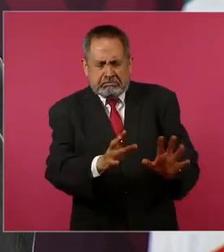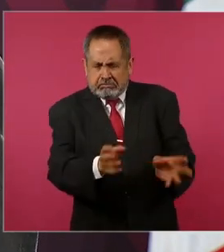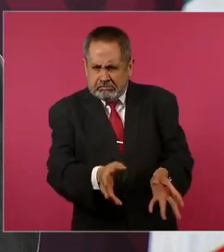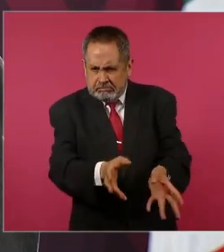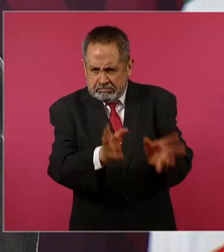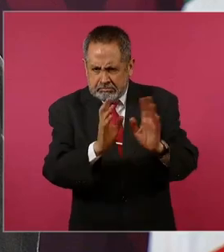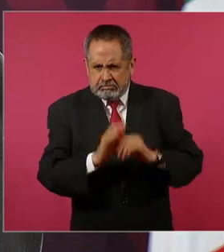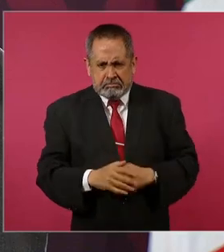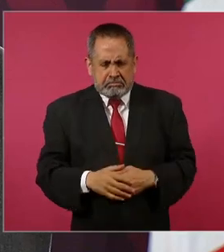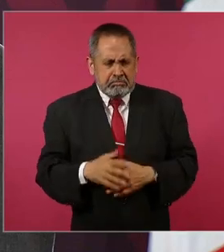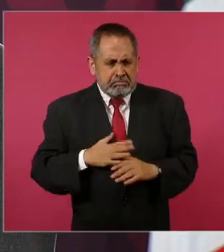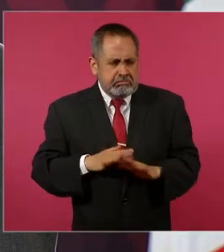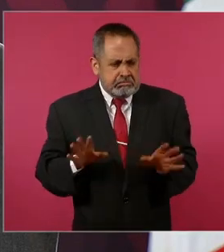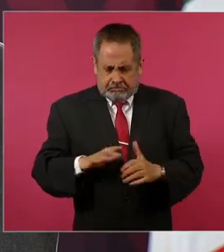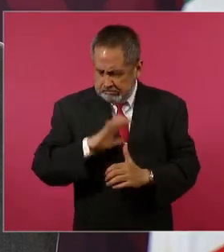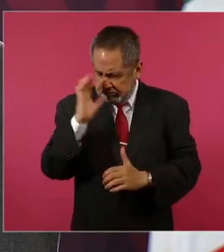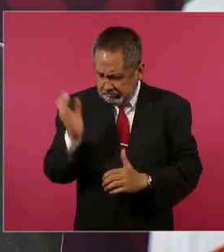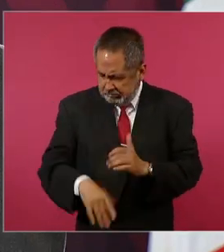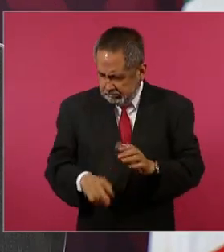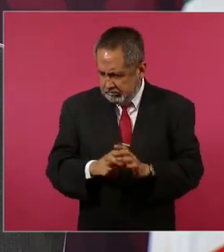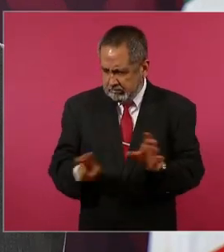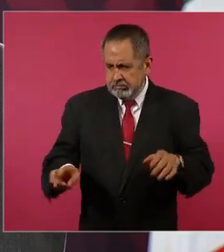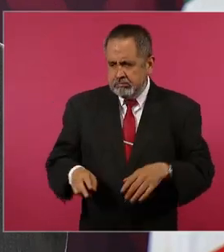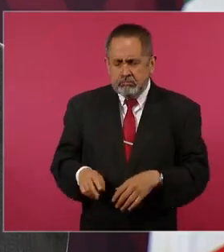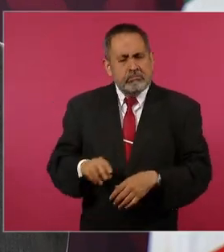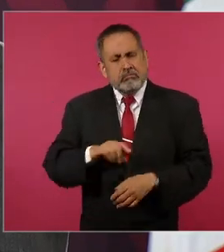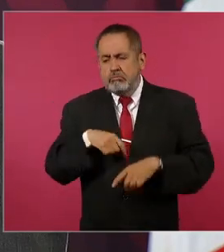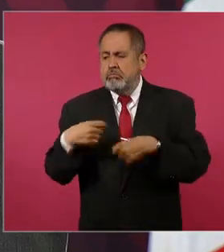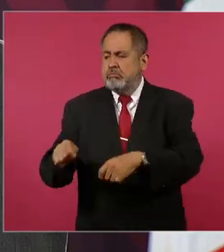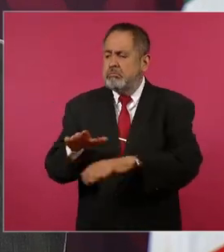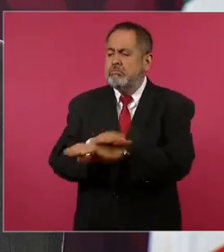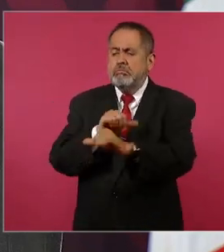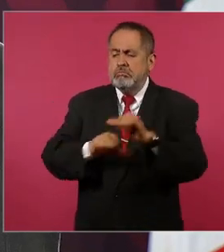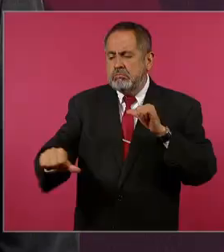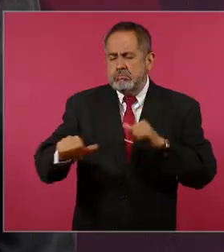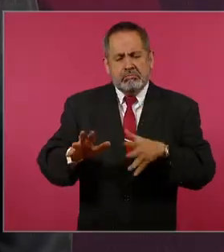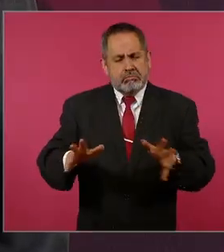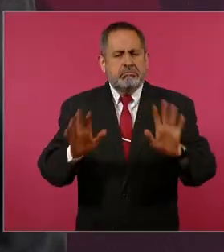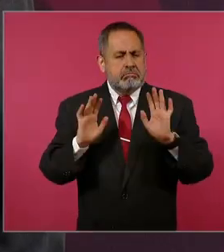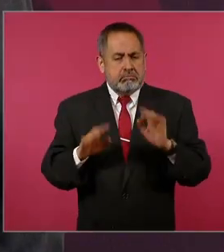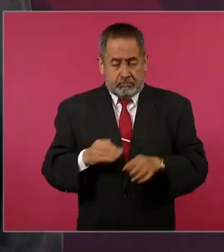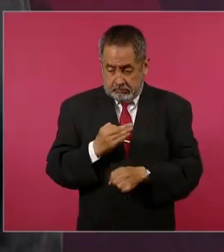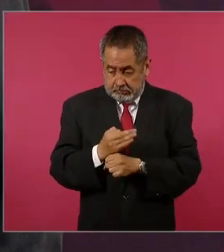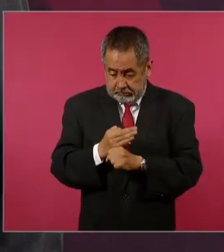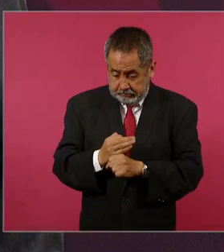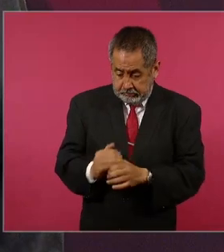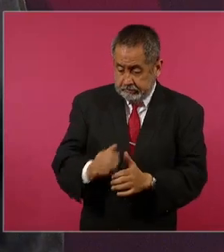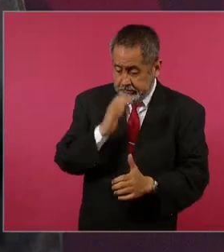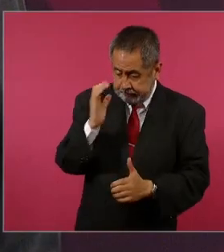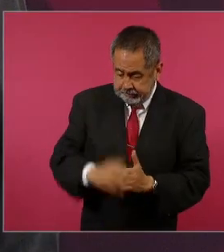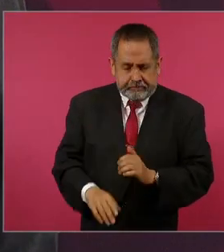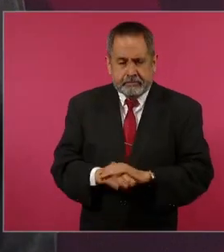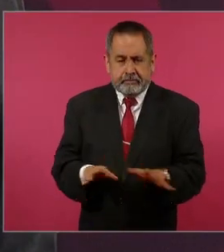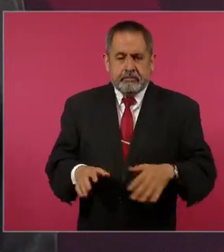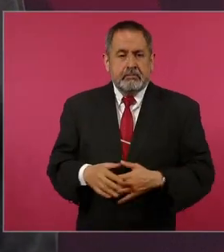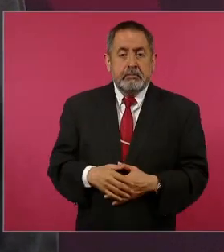O sea, yo soy insustituible, yo soy necesario, porque si